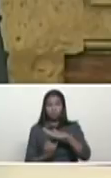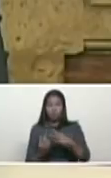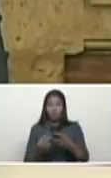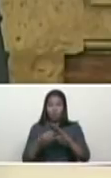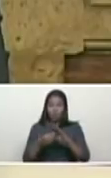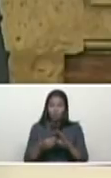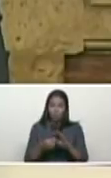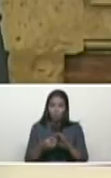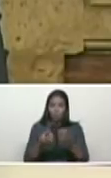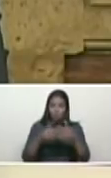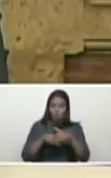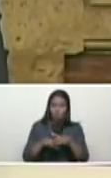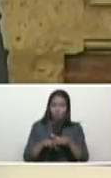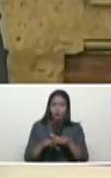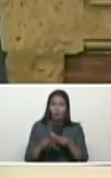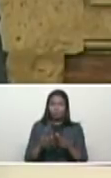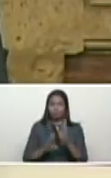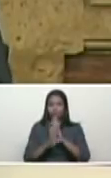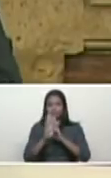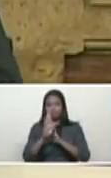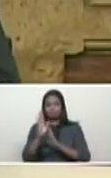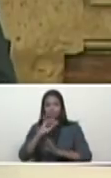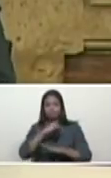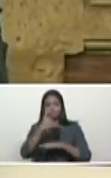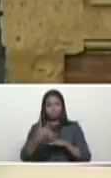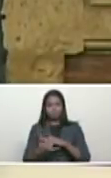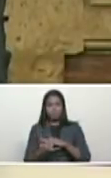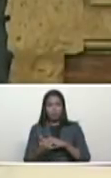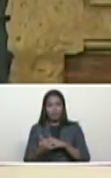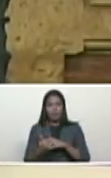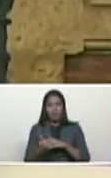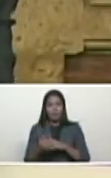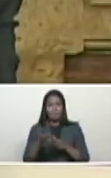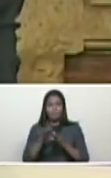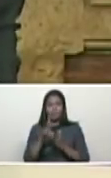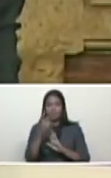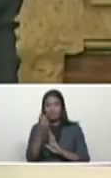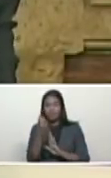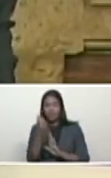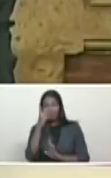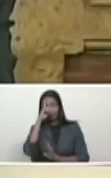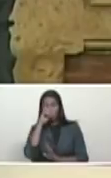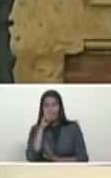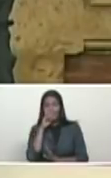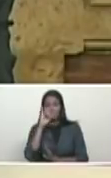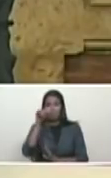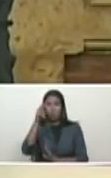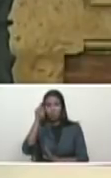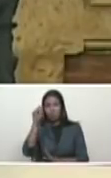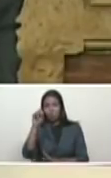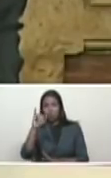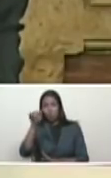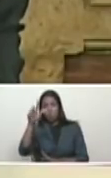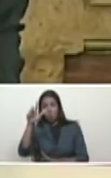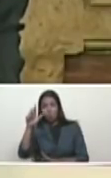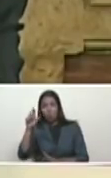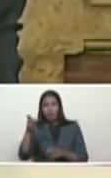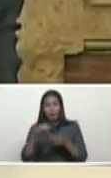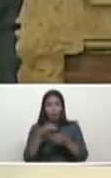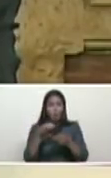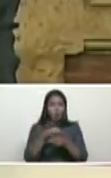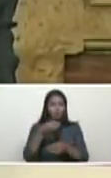cívico-militar desarrollar un plan para lo que resta de año junio julio agosto septiembre